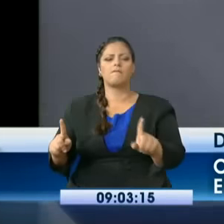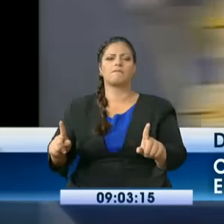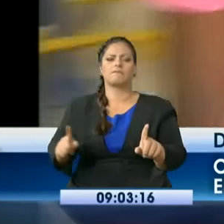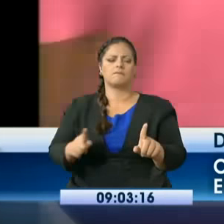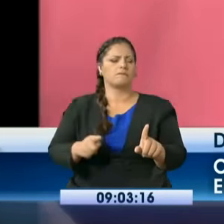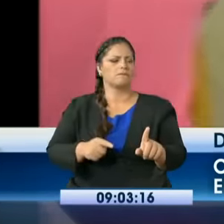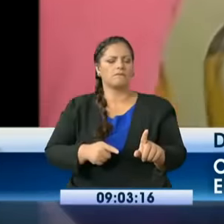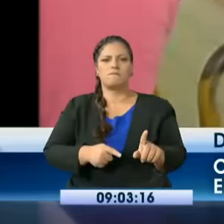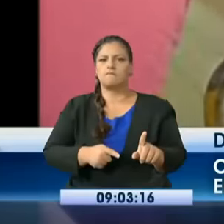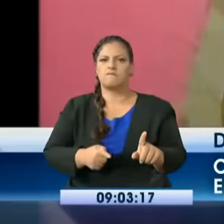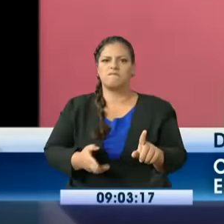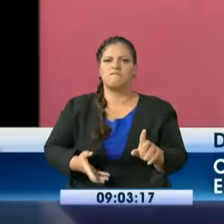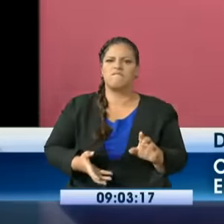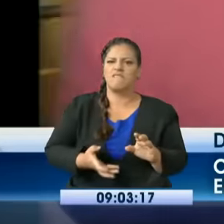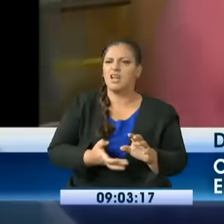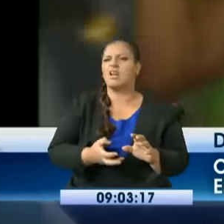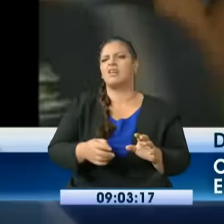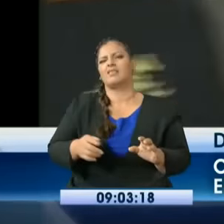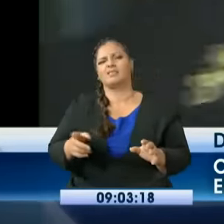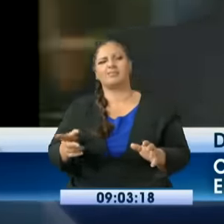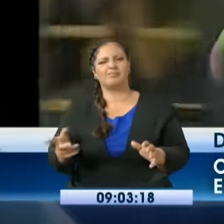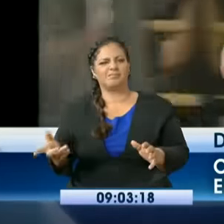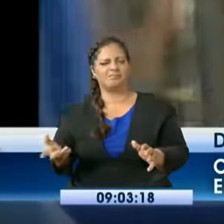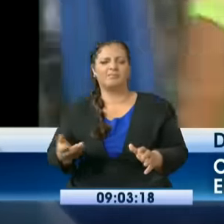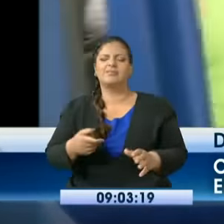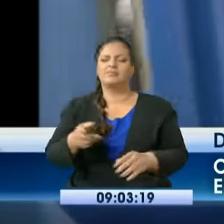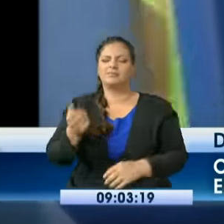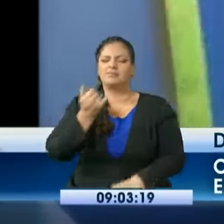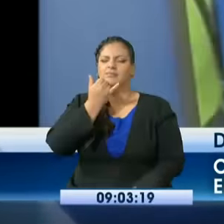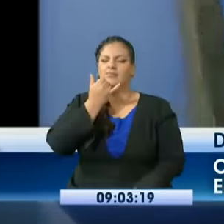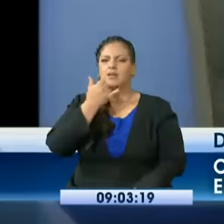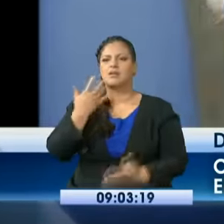que no compete a la Fundación